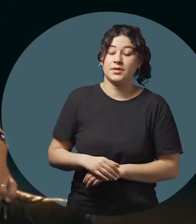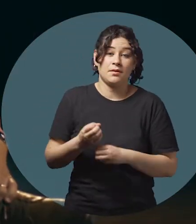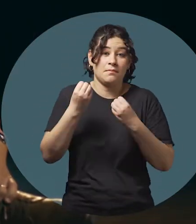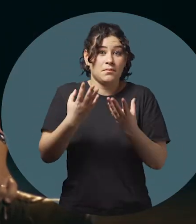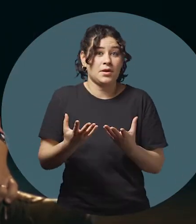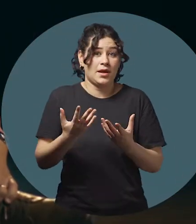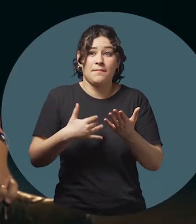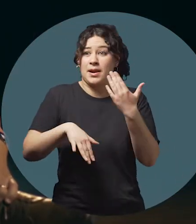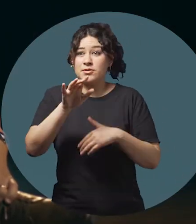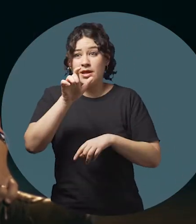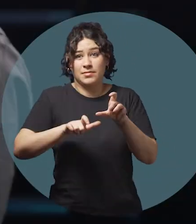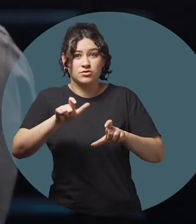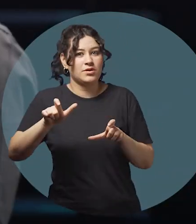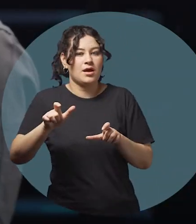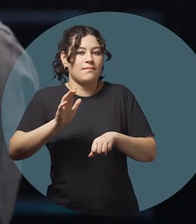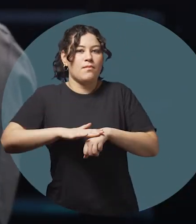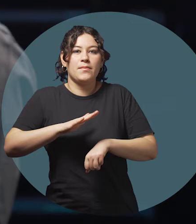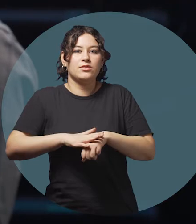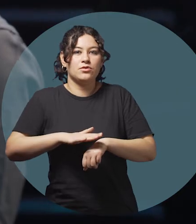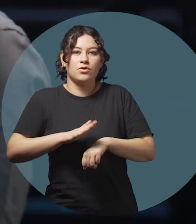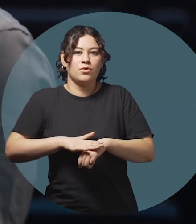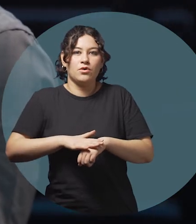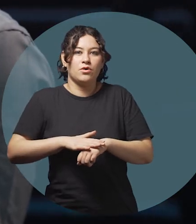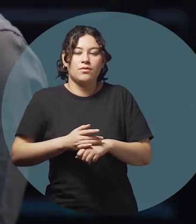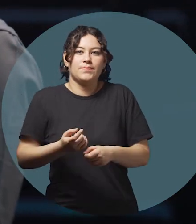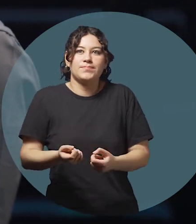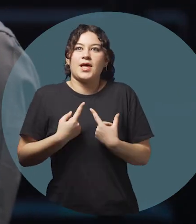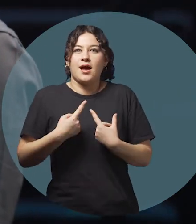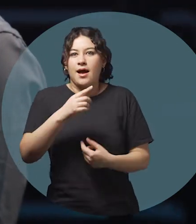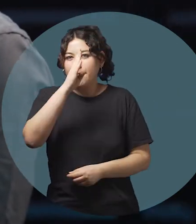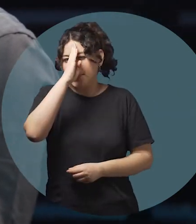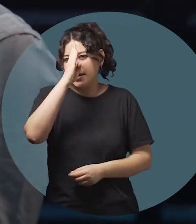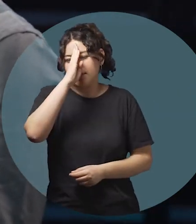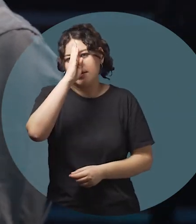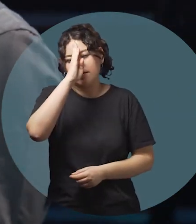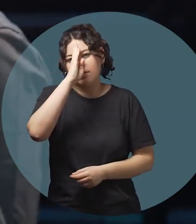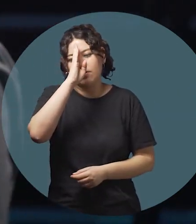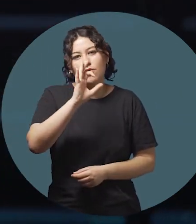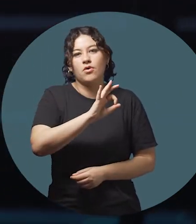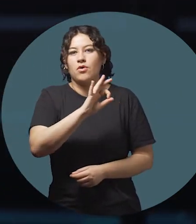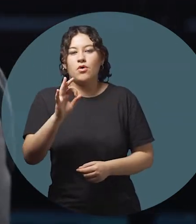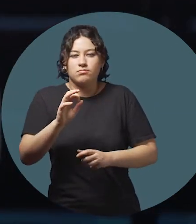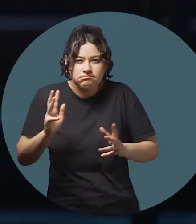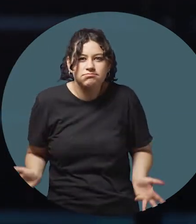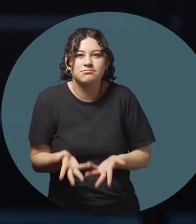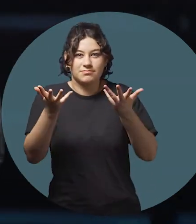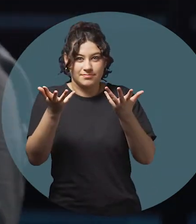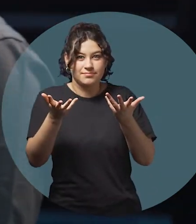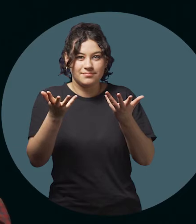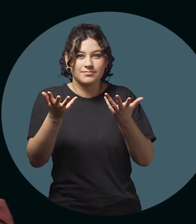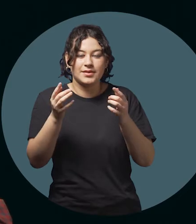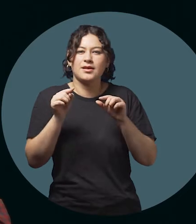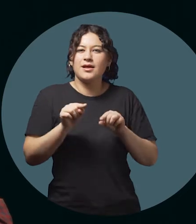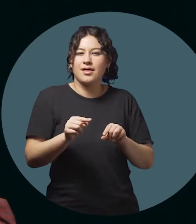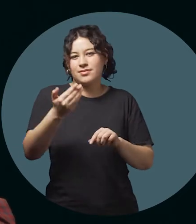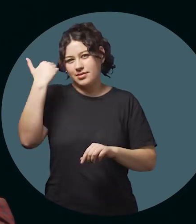Porque para muchos han sido momentos de aprendizaje también, o de resorte, de impulso, ¿no?